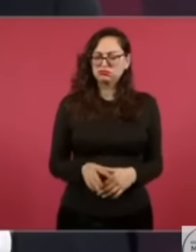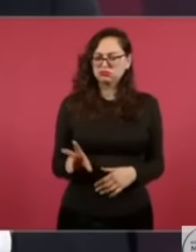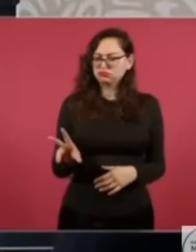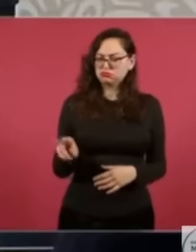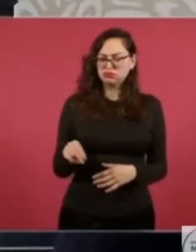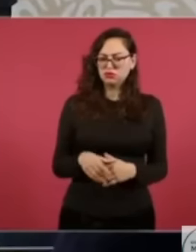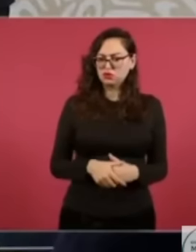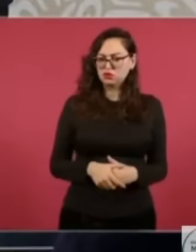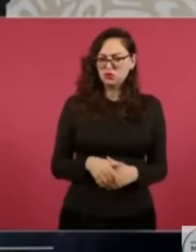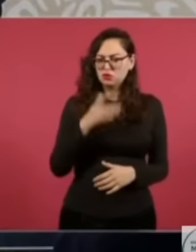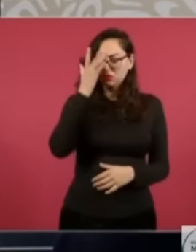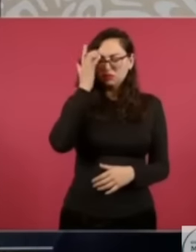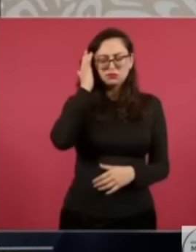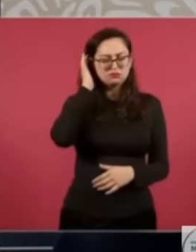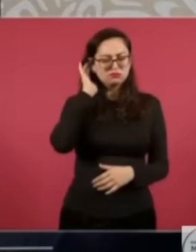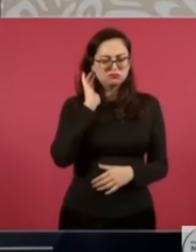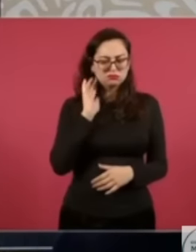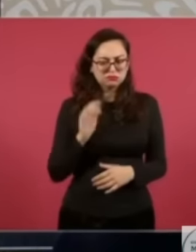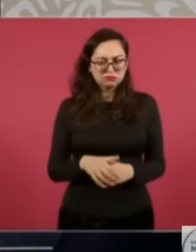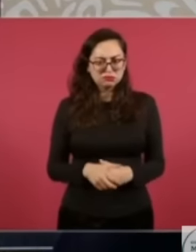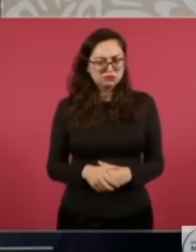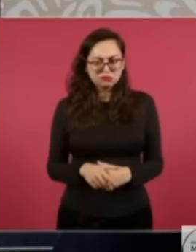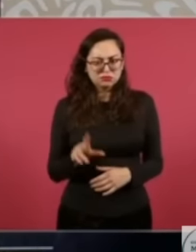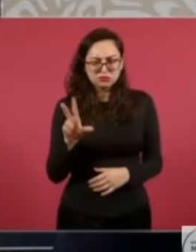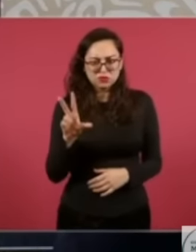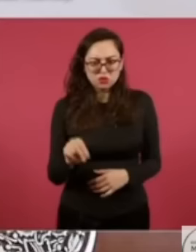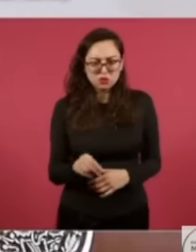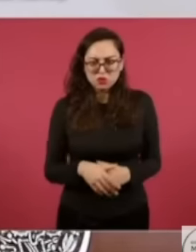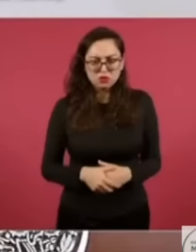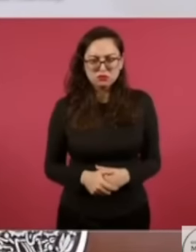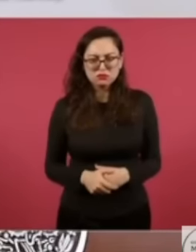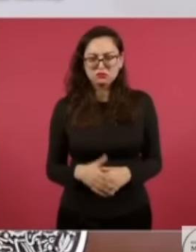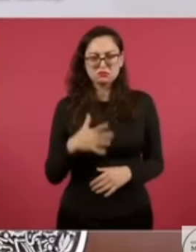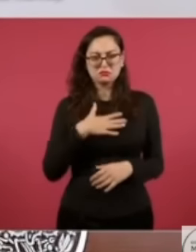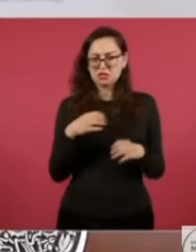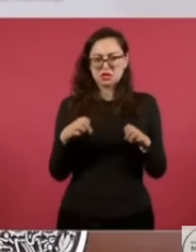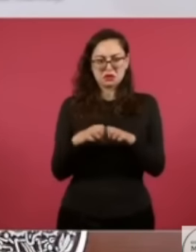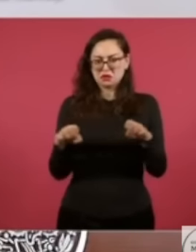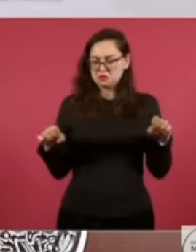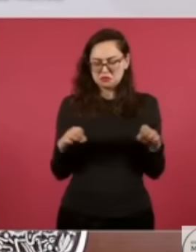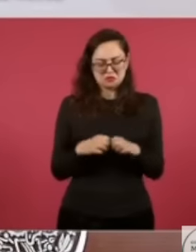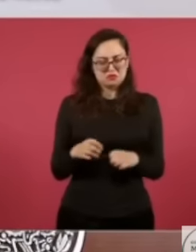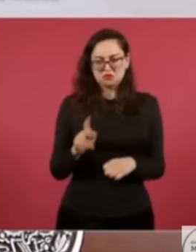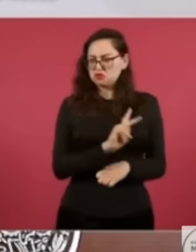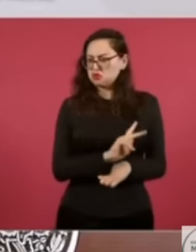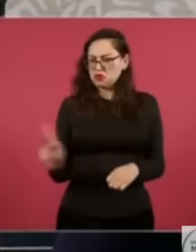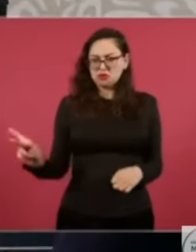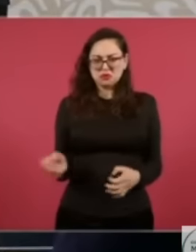No, en el caso del Ejecutivo. ¿Ni otro de ese nivel? Ninguno.